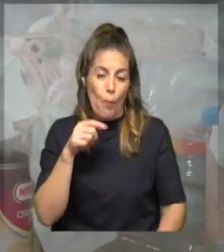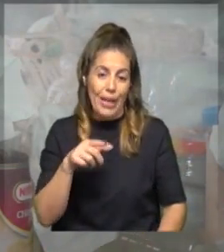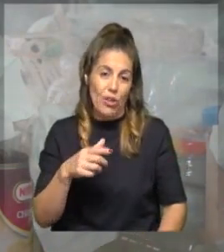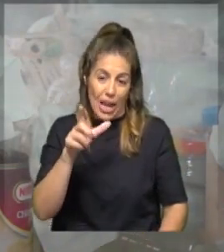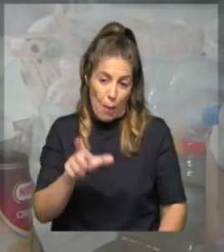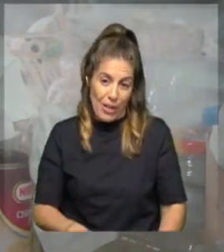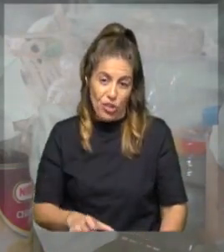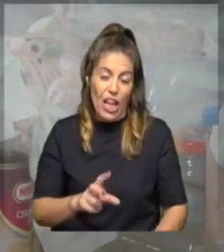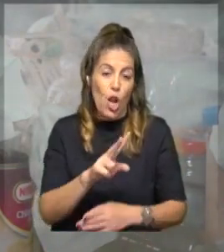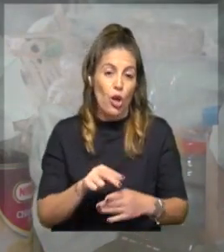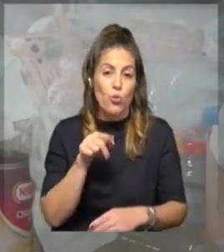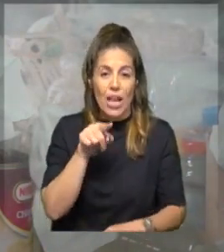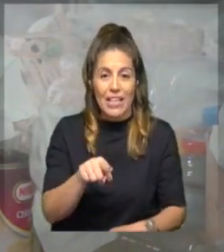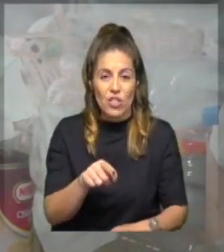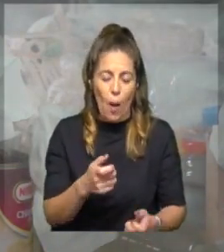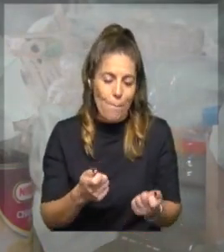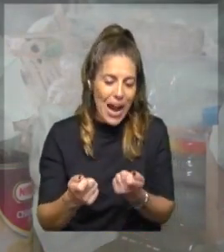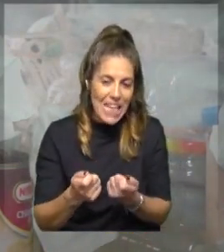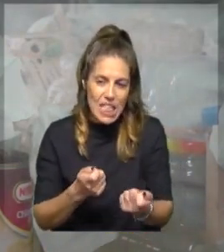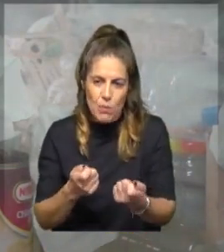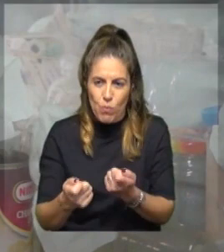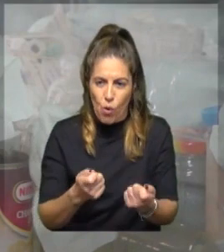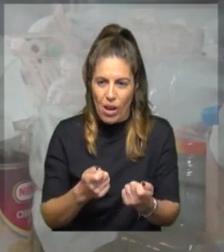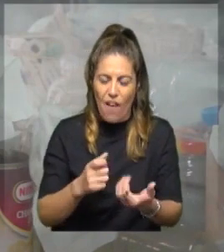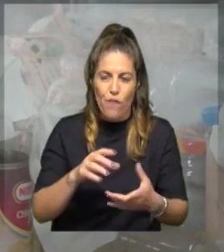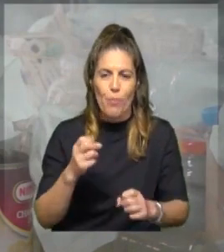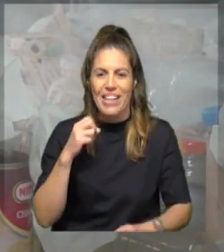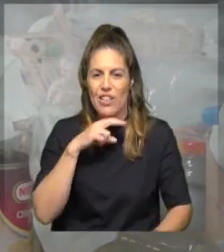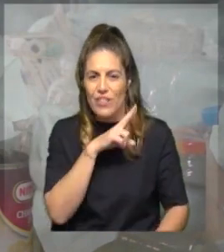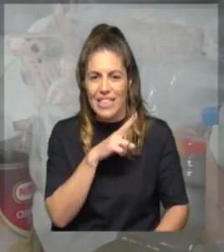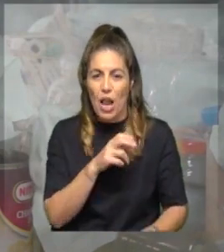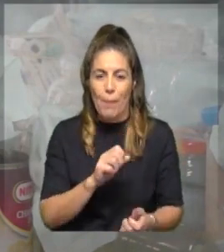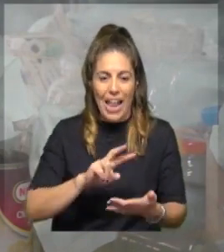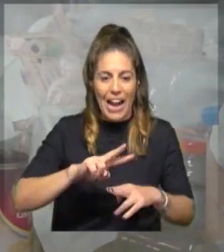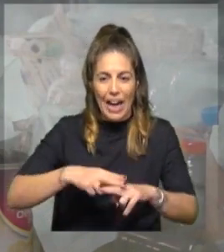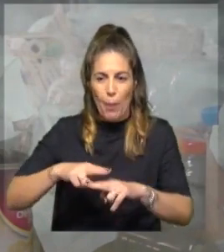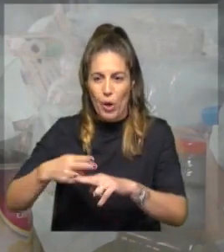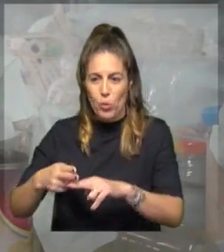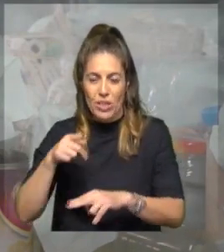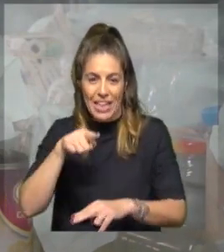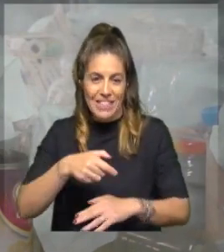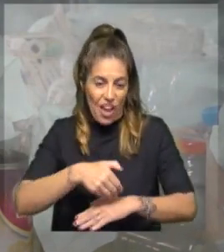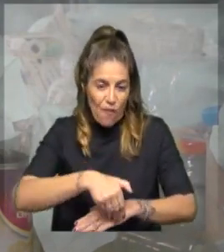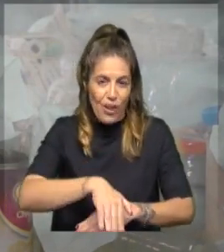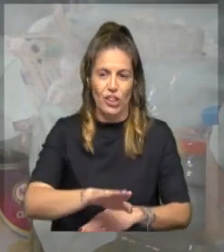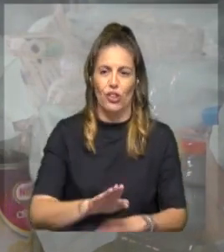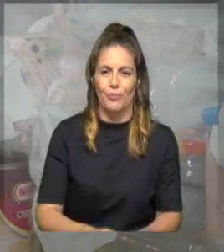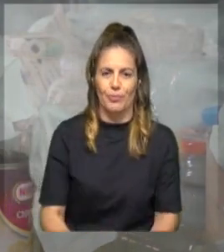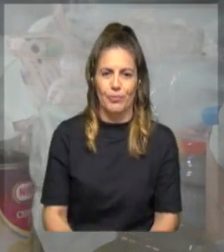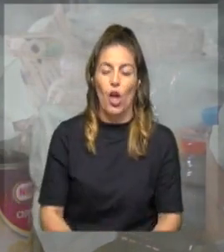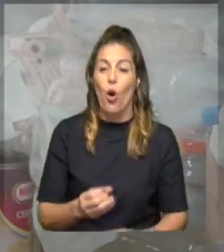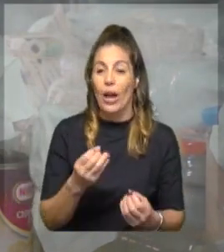de cosas y las manipula en forma artificial para reproducir ese efecto. ¿Cuál